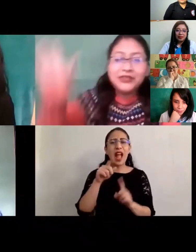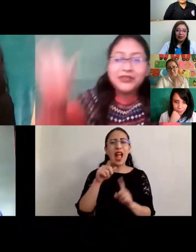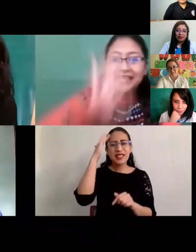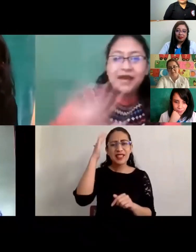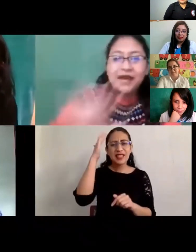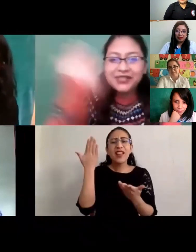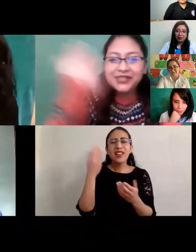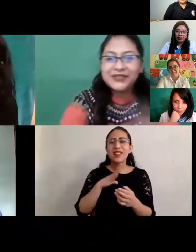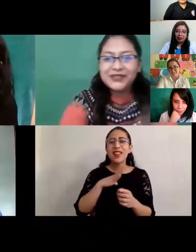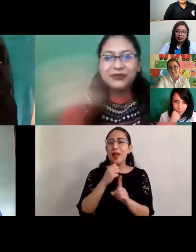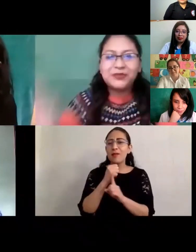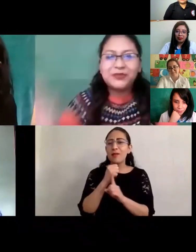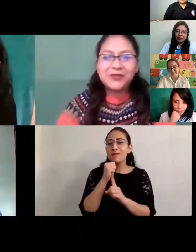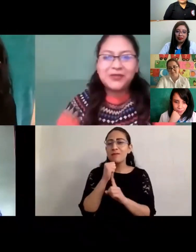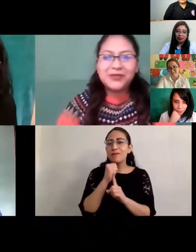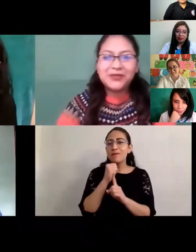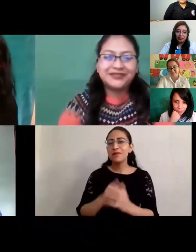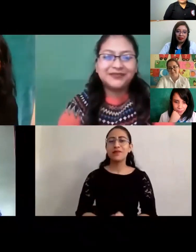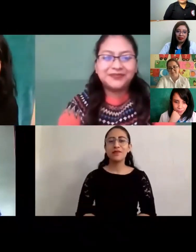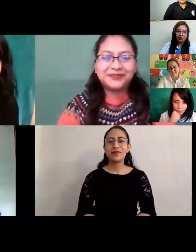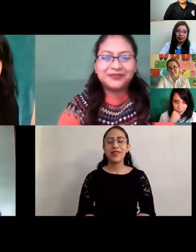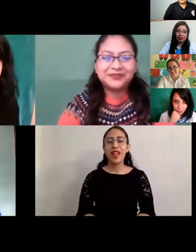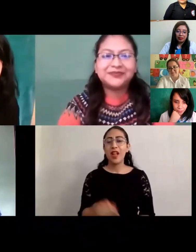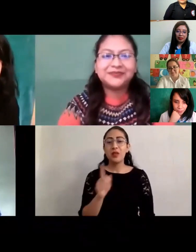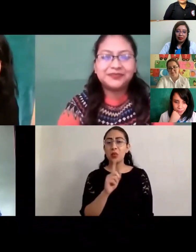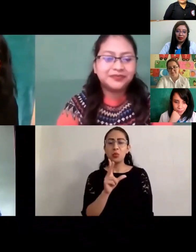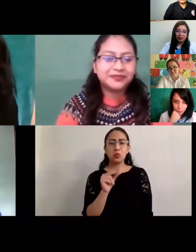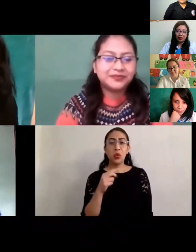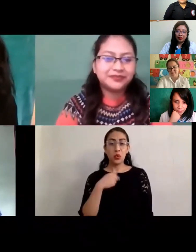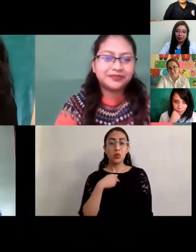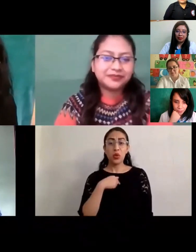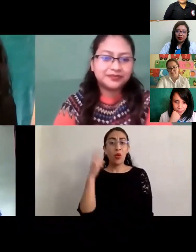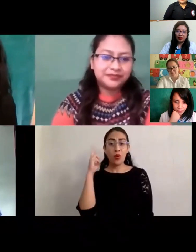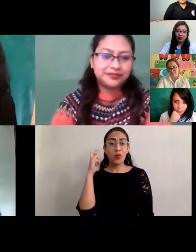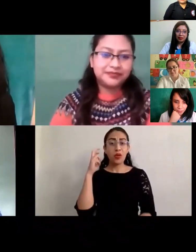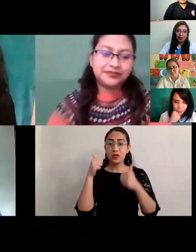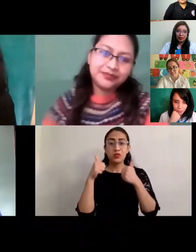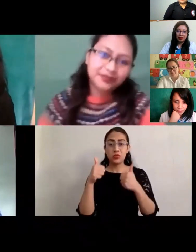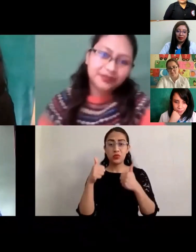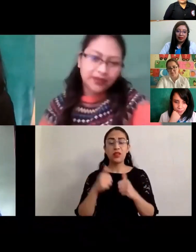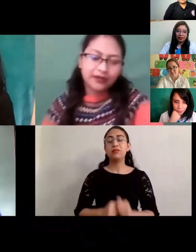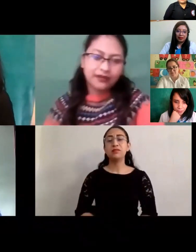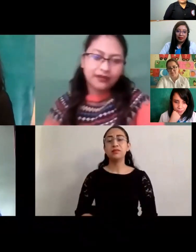María del Valle, pero sí la escuchamos bien a usted. Ay, muchas gracias. Sí, eso les iba a preguntar, si tengo